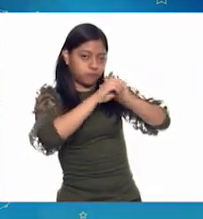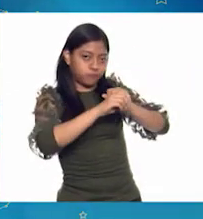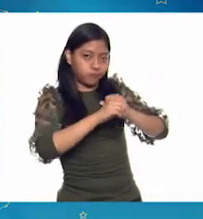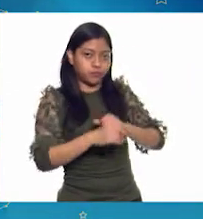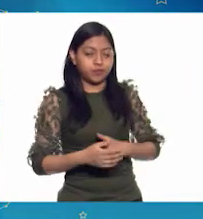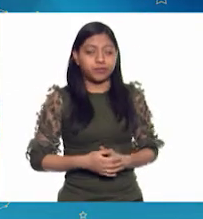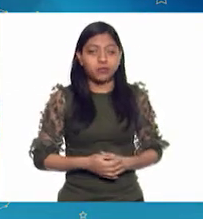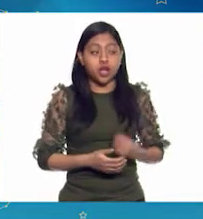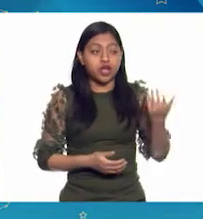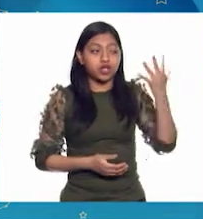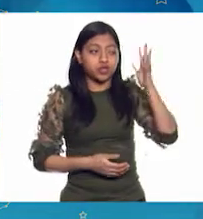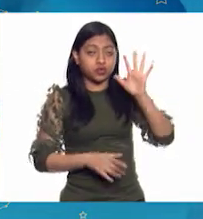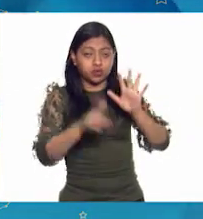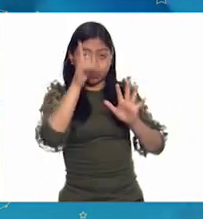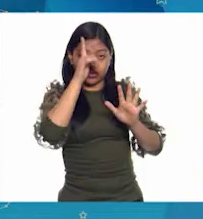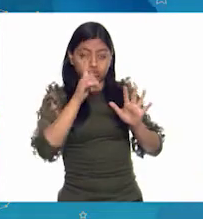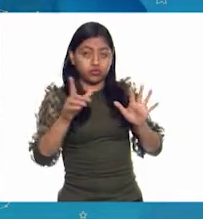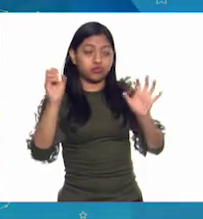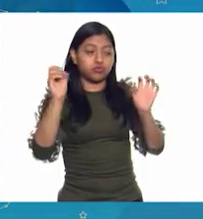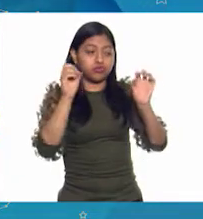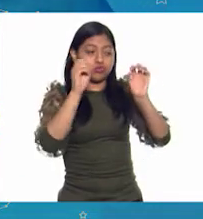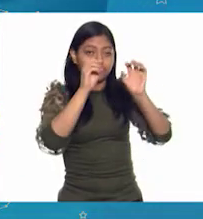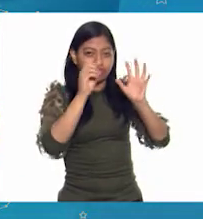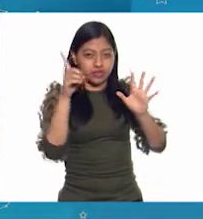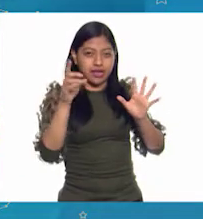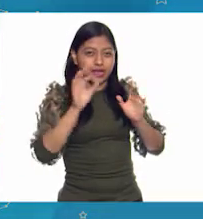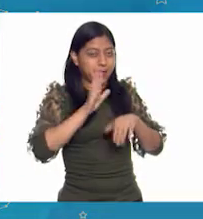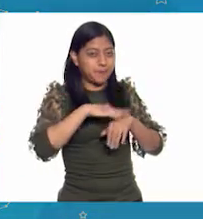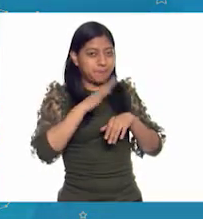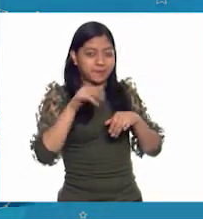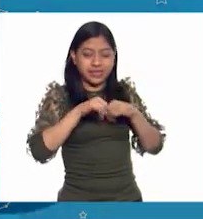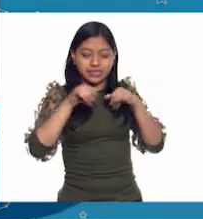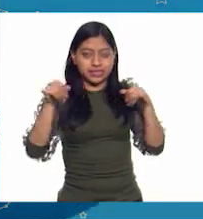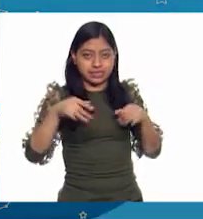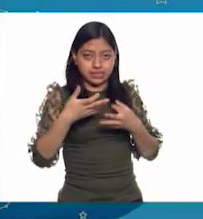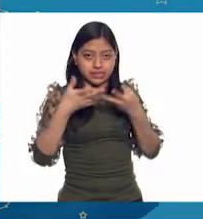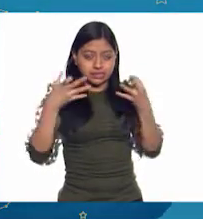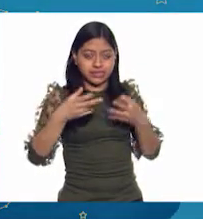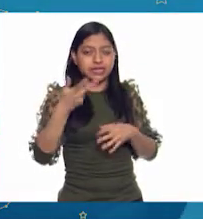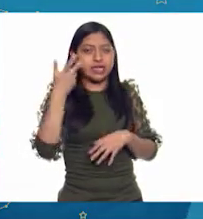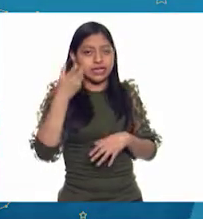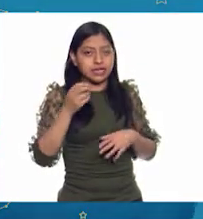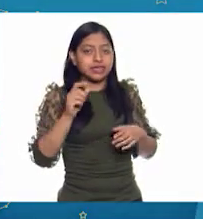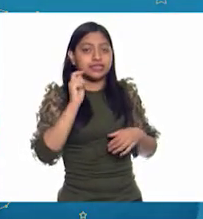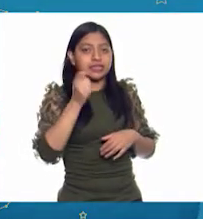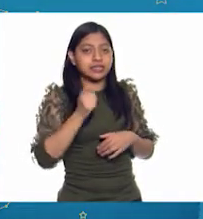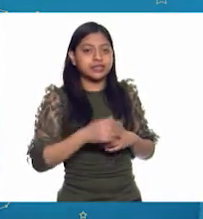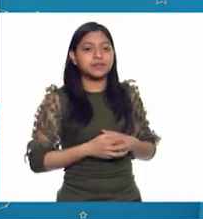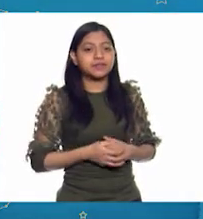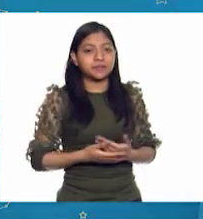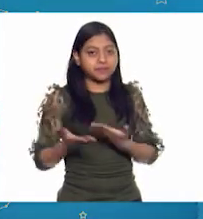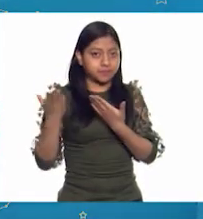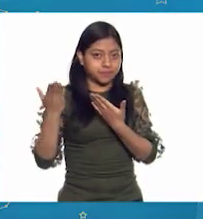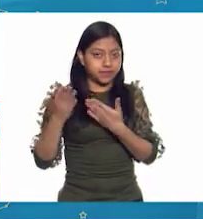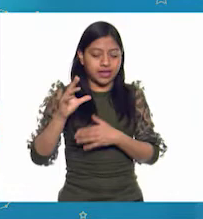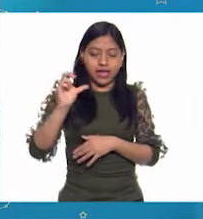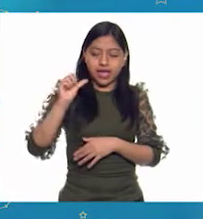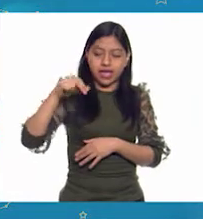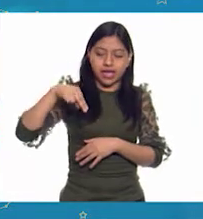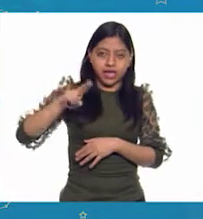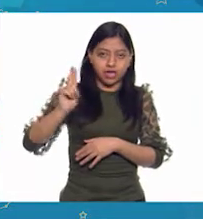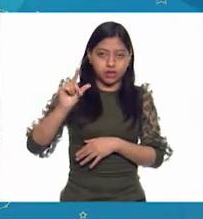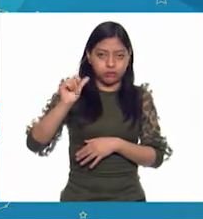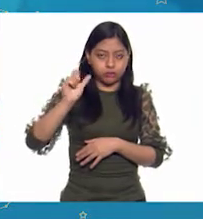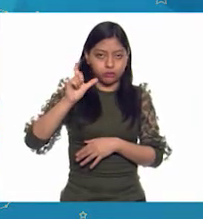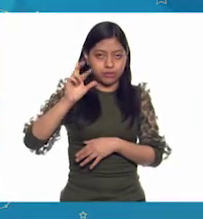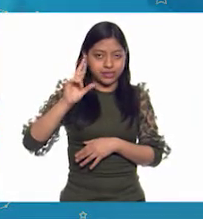da un eclipse de sol y la luna se encuentra en su punto más lejano a la Tierra, entonces ocurre un eclipse anular de sol. Esto pasa